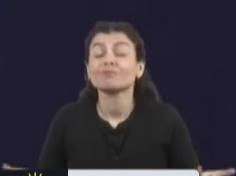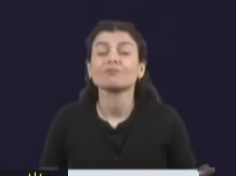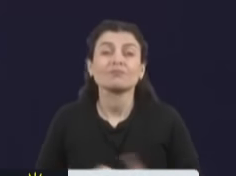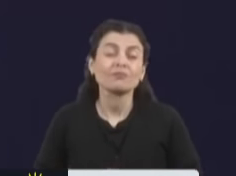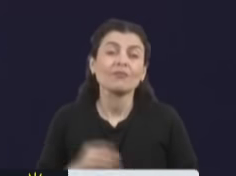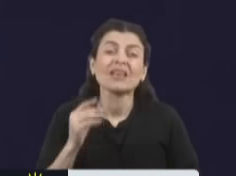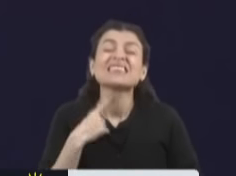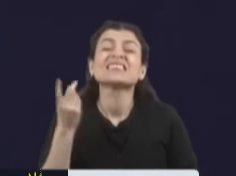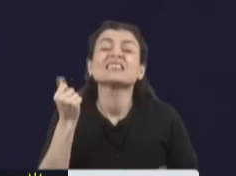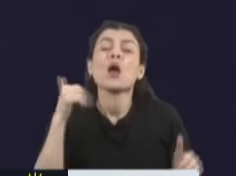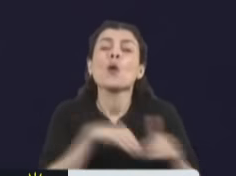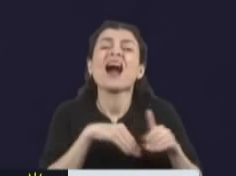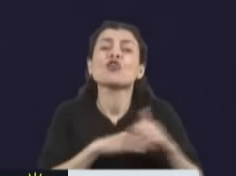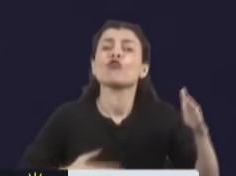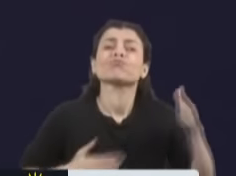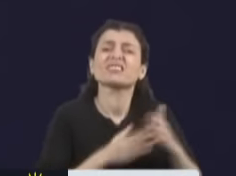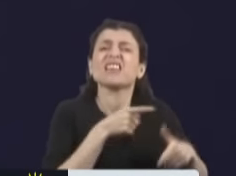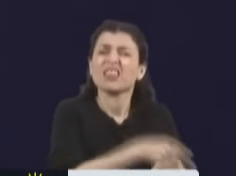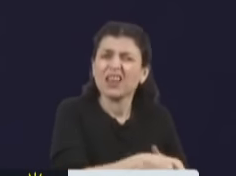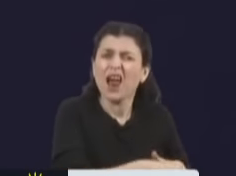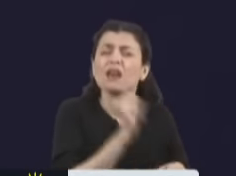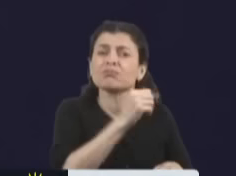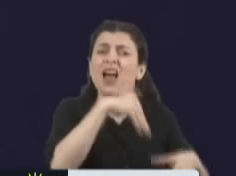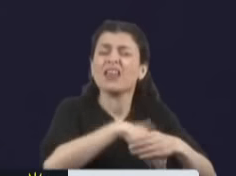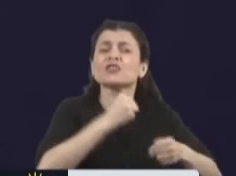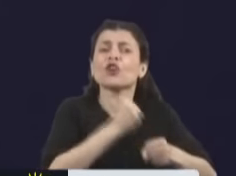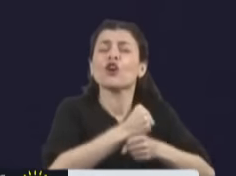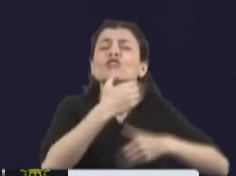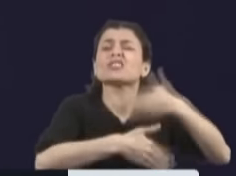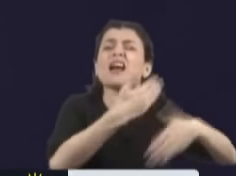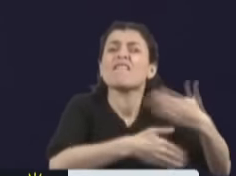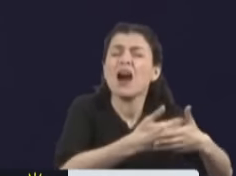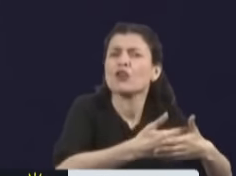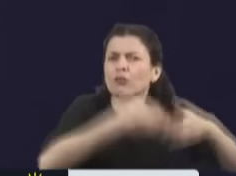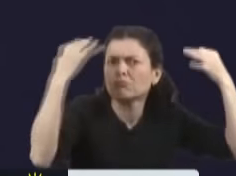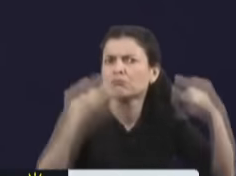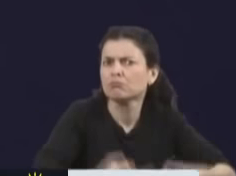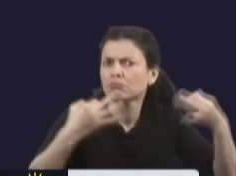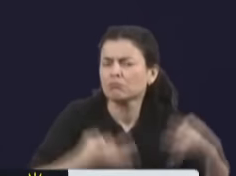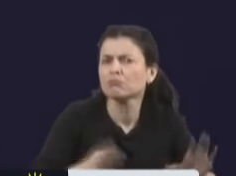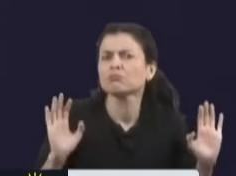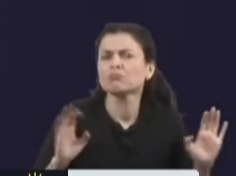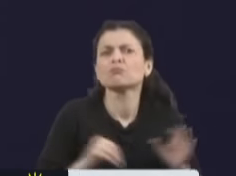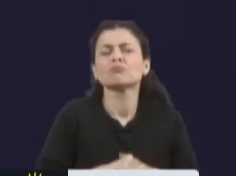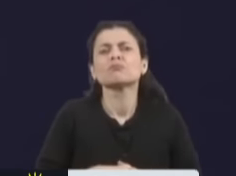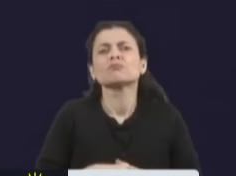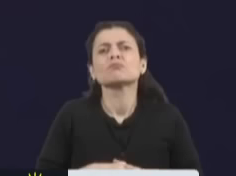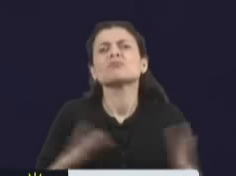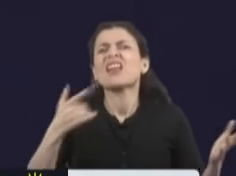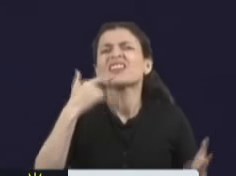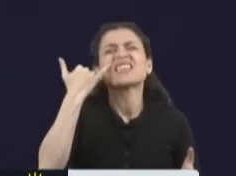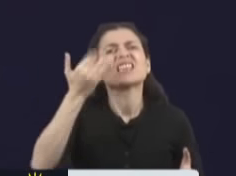el Banco Central ha tenido un mucho mejor desempeño del que se esperaba del que se tenía previsto incluso creo que acá lo he